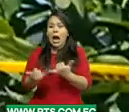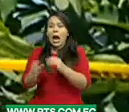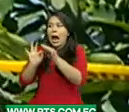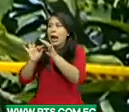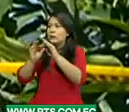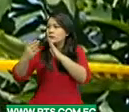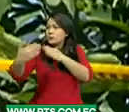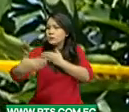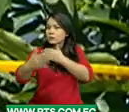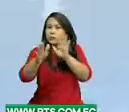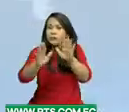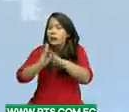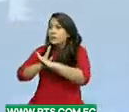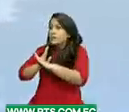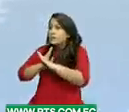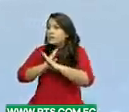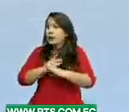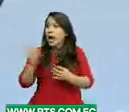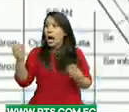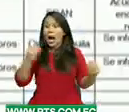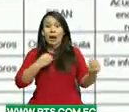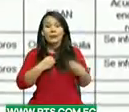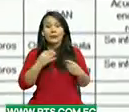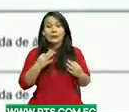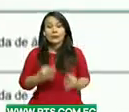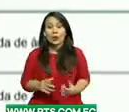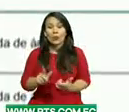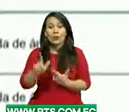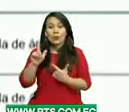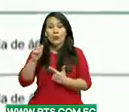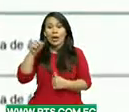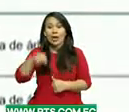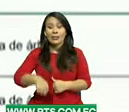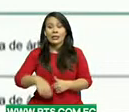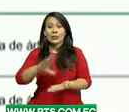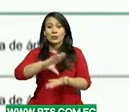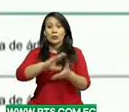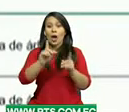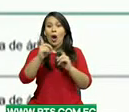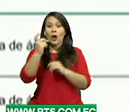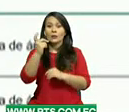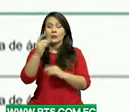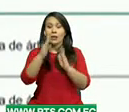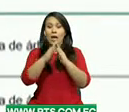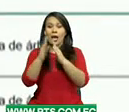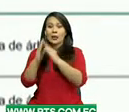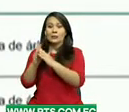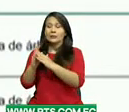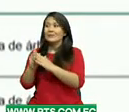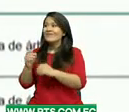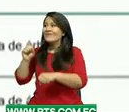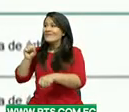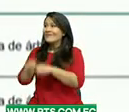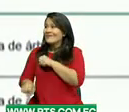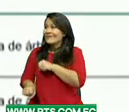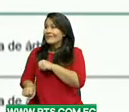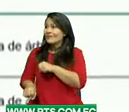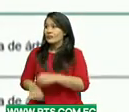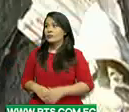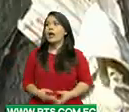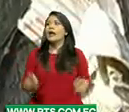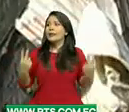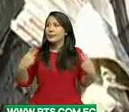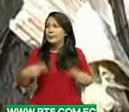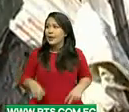de prevención. Según la Corporación para la Seguridad Ciudadana, 11 viviendas e infraestructuras